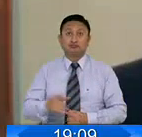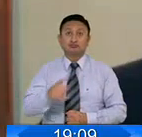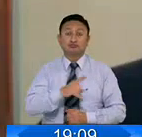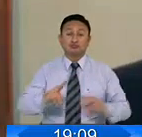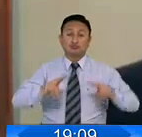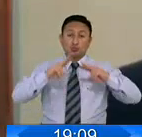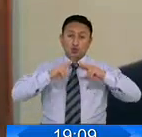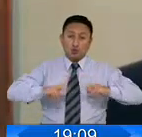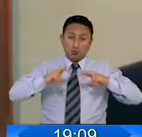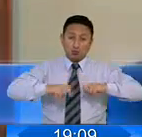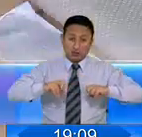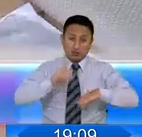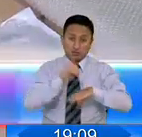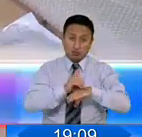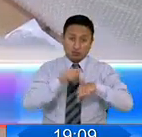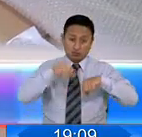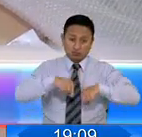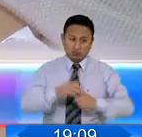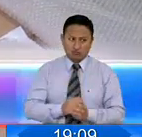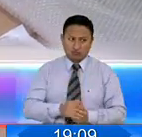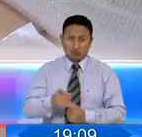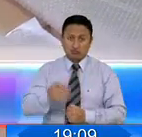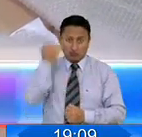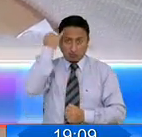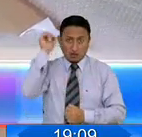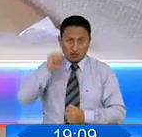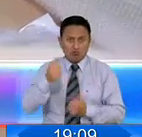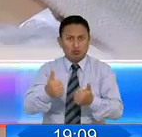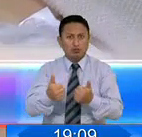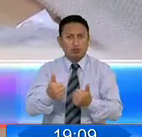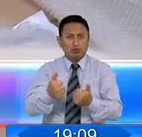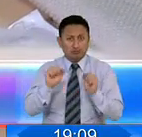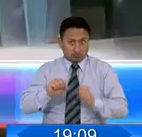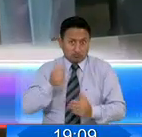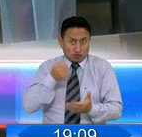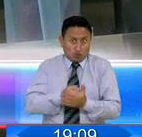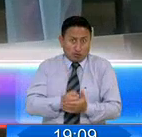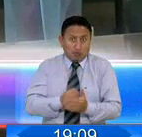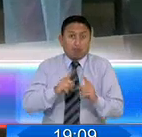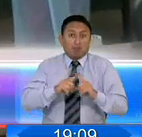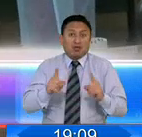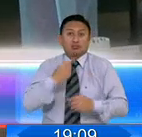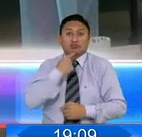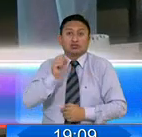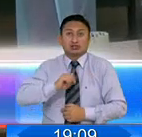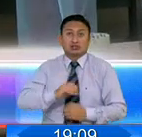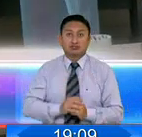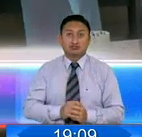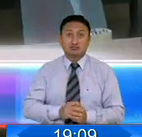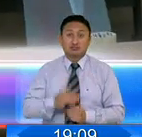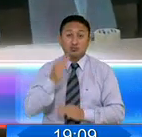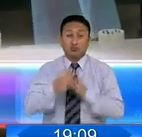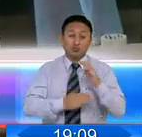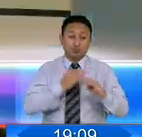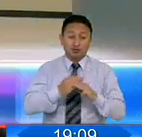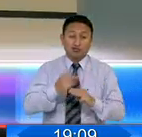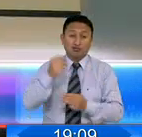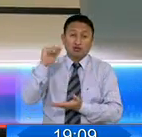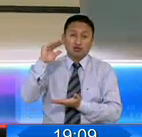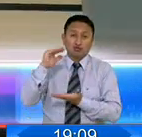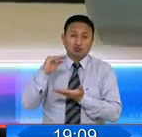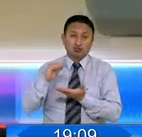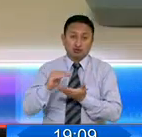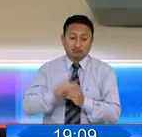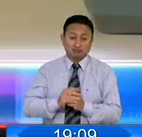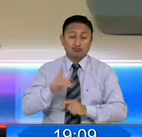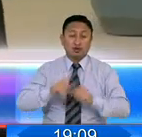en epidemiología, ve con buenos ojos estos intentos de adquirir las vacunas. Sin embargo, afirma que hay una escasez mundial, puesto que hay países